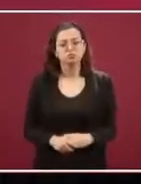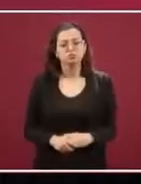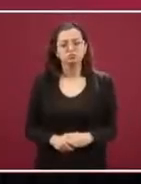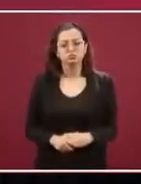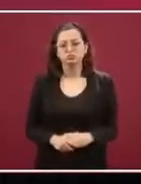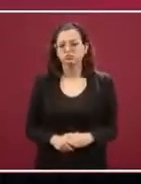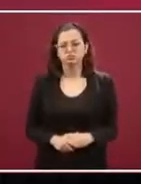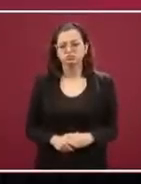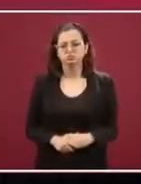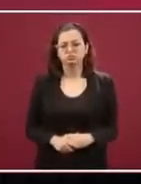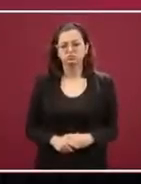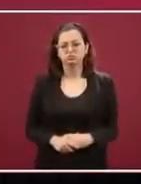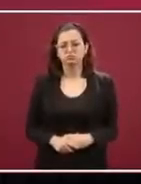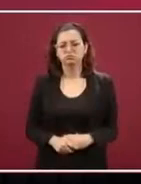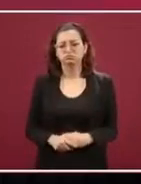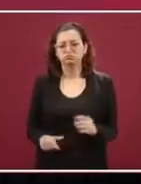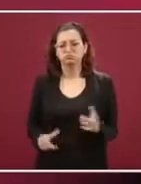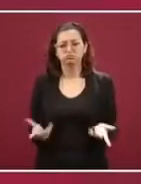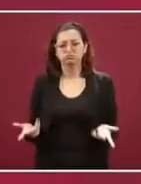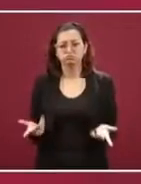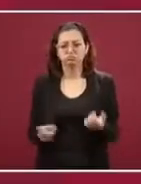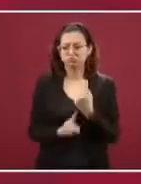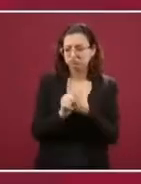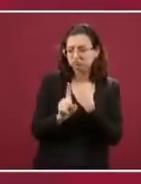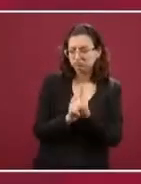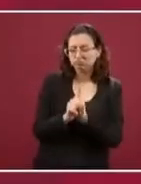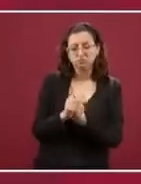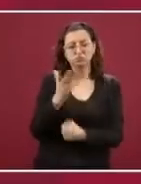empresarios, no hay ninguna diferencia y